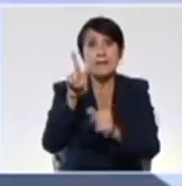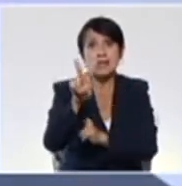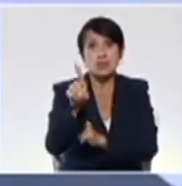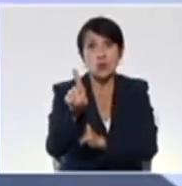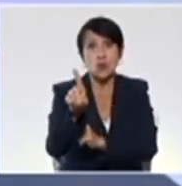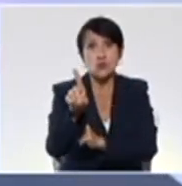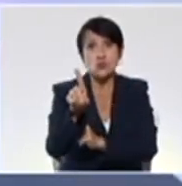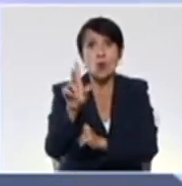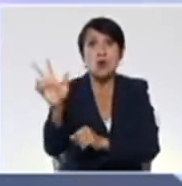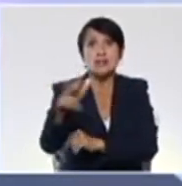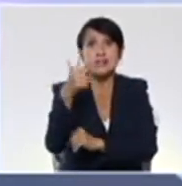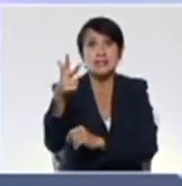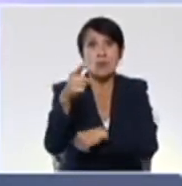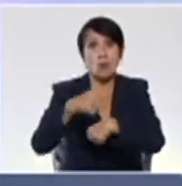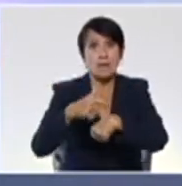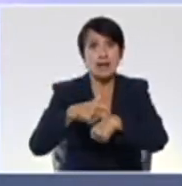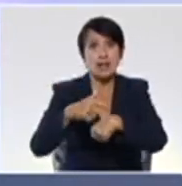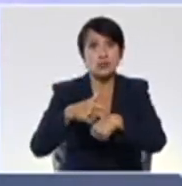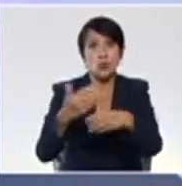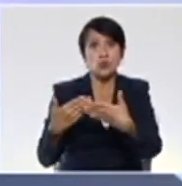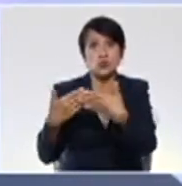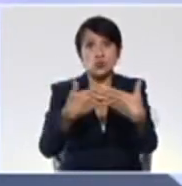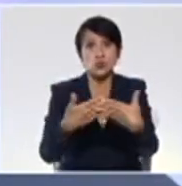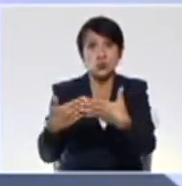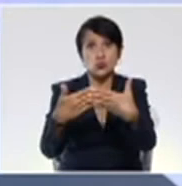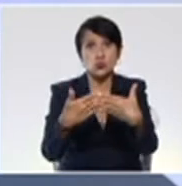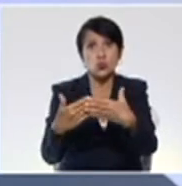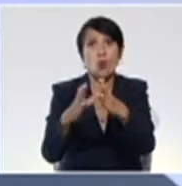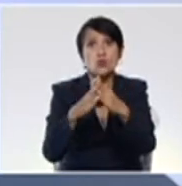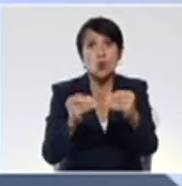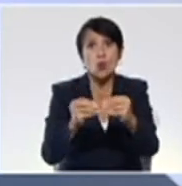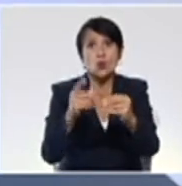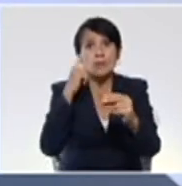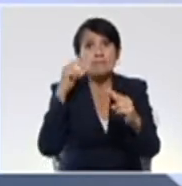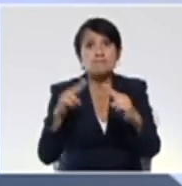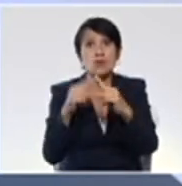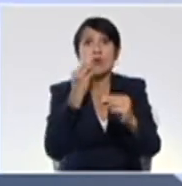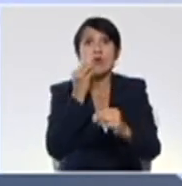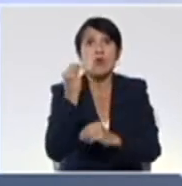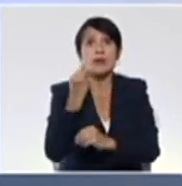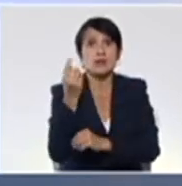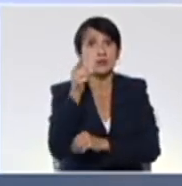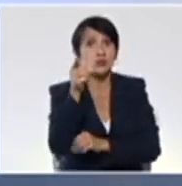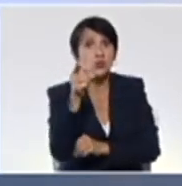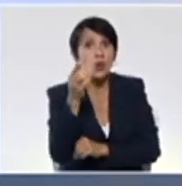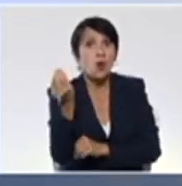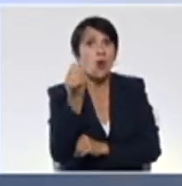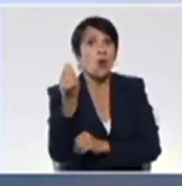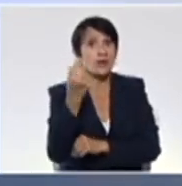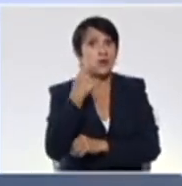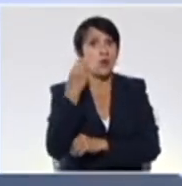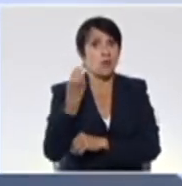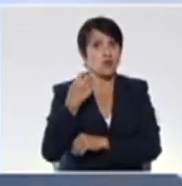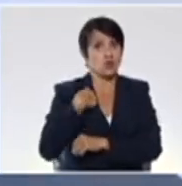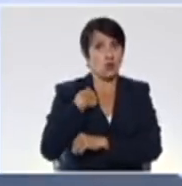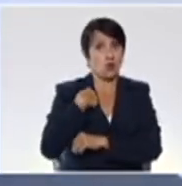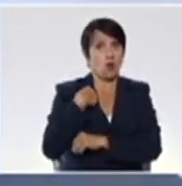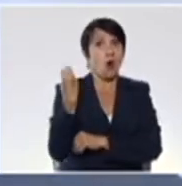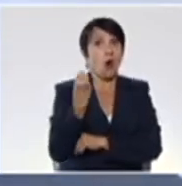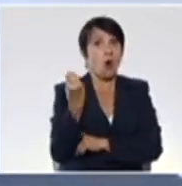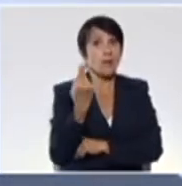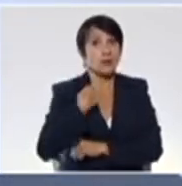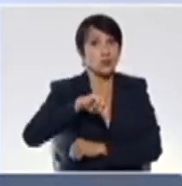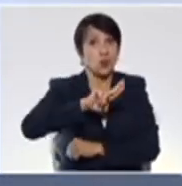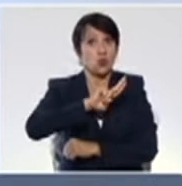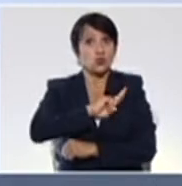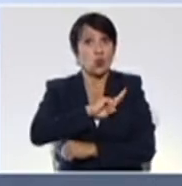2021, tercer momento pedagógico en donde nos encontramos con jóvenes como tú, jóvenes como yo, jóvenes como